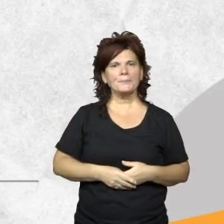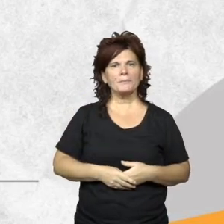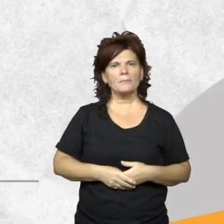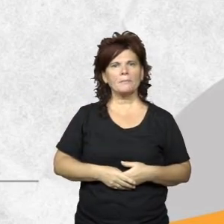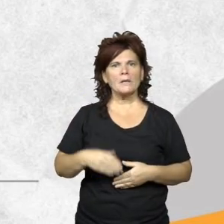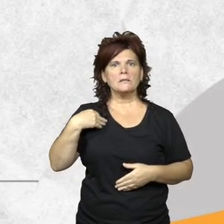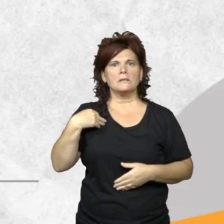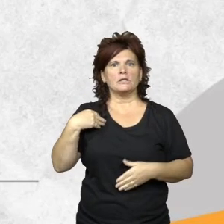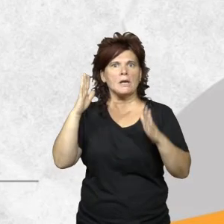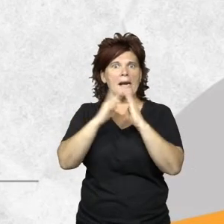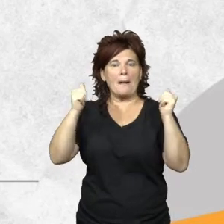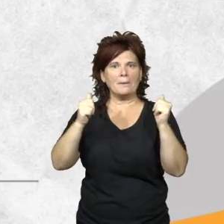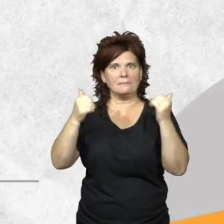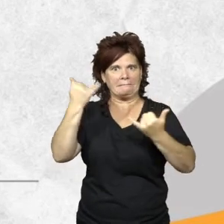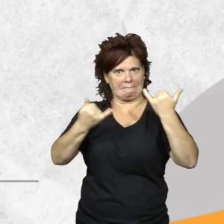Si voy rápido, me dicen.